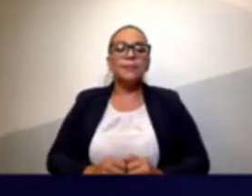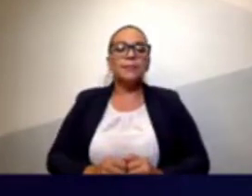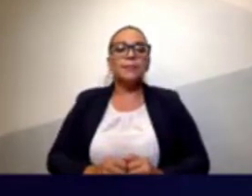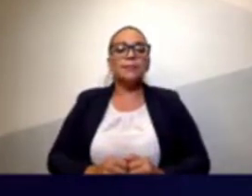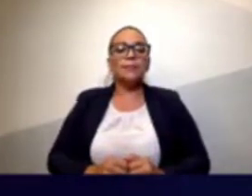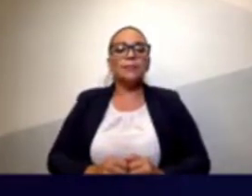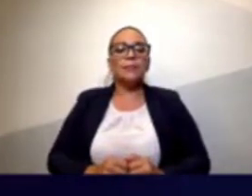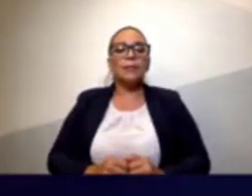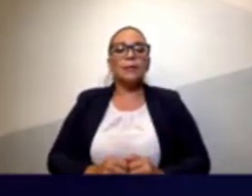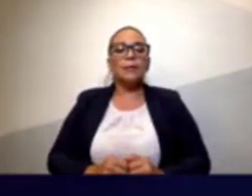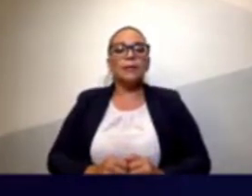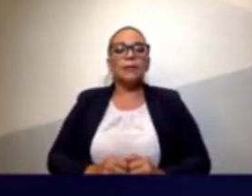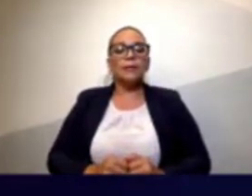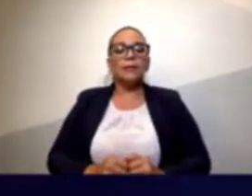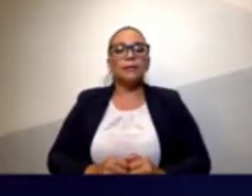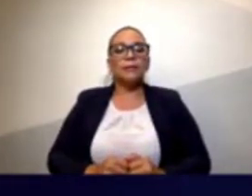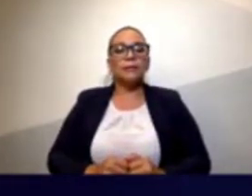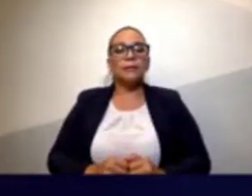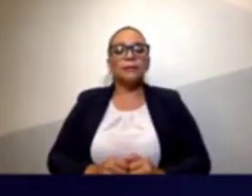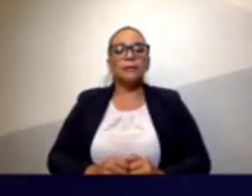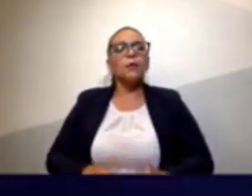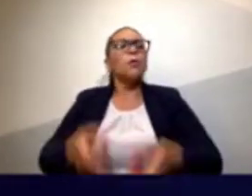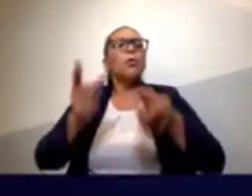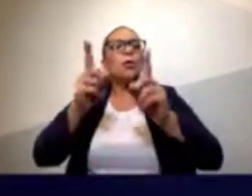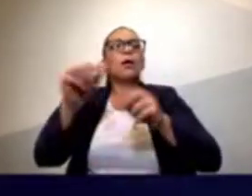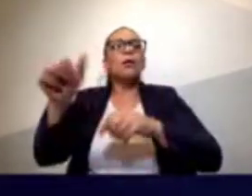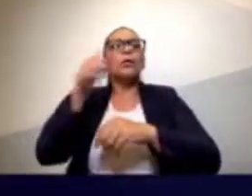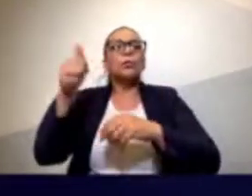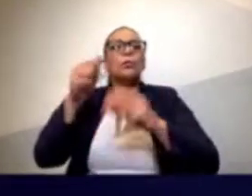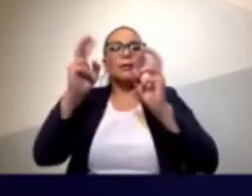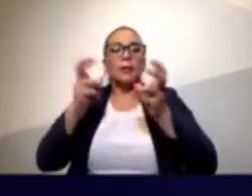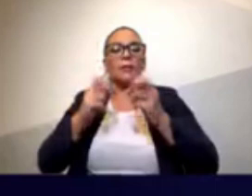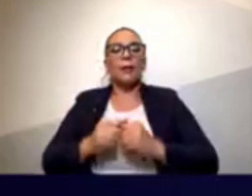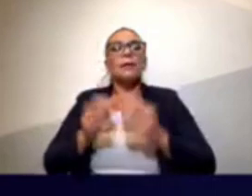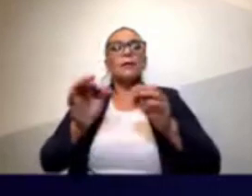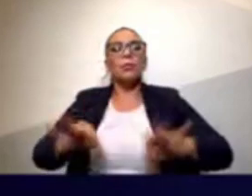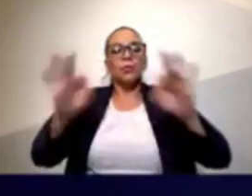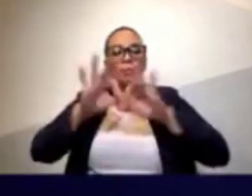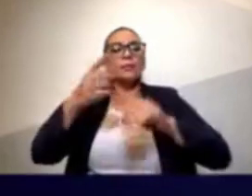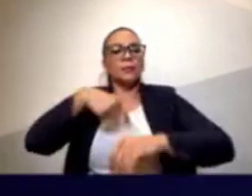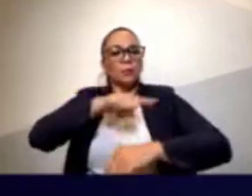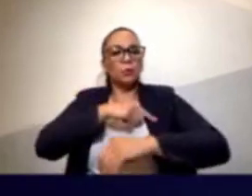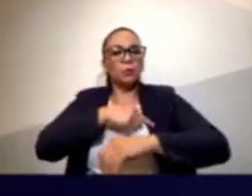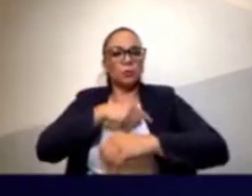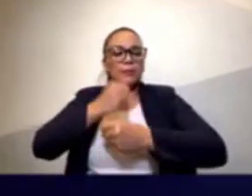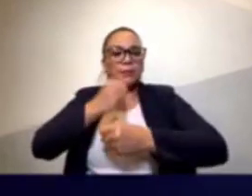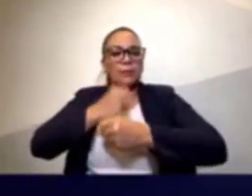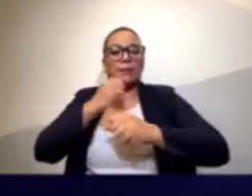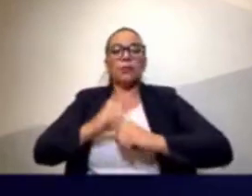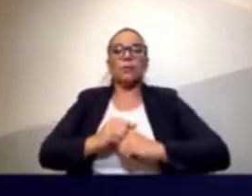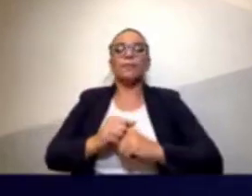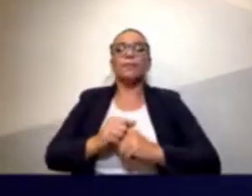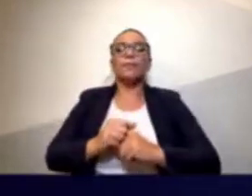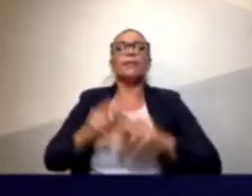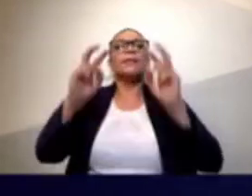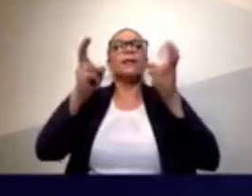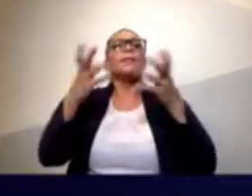¿Cuál fue el otro punto que nos encontramos nosotros y que estamos trabajando? La relación